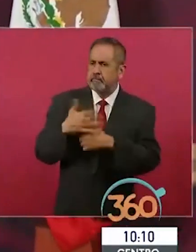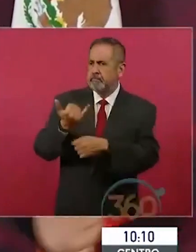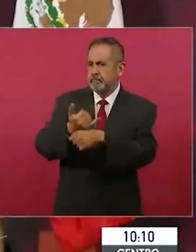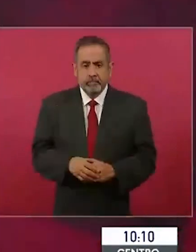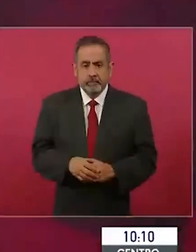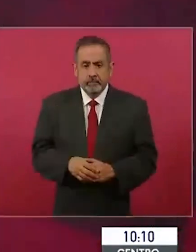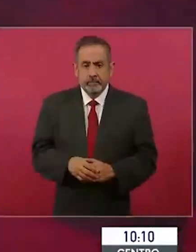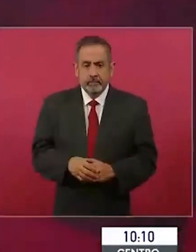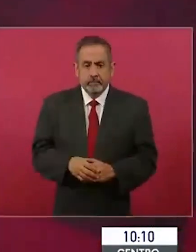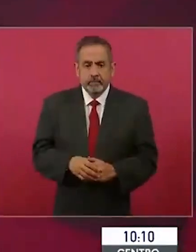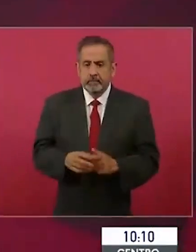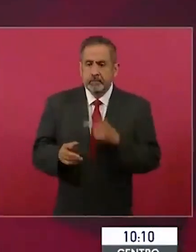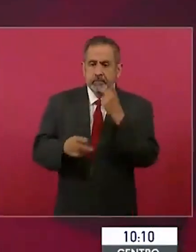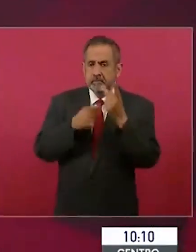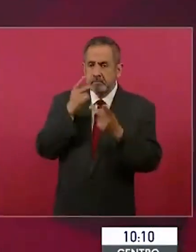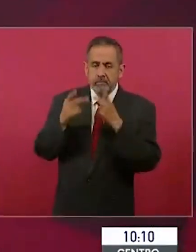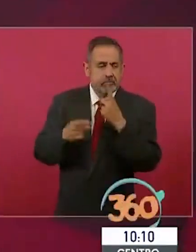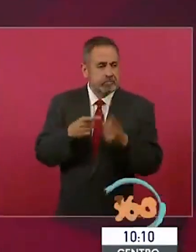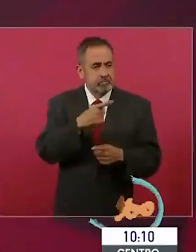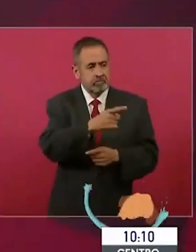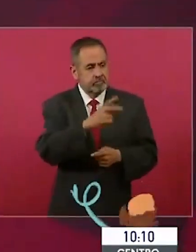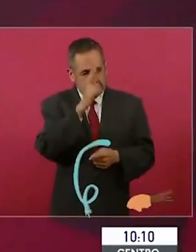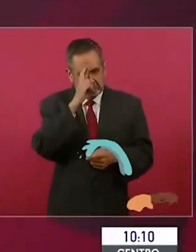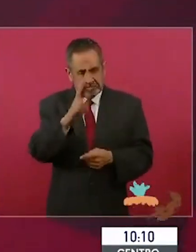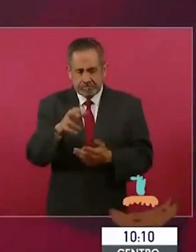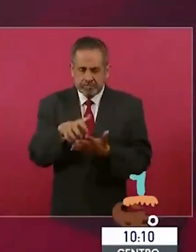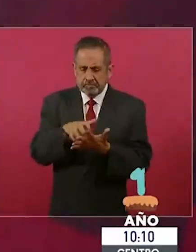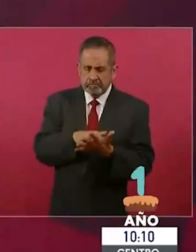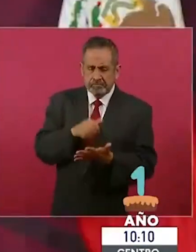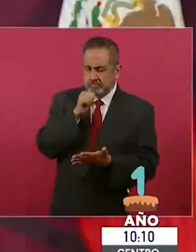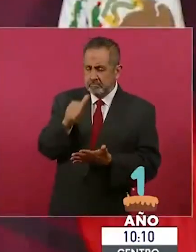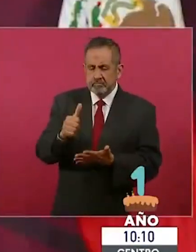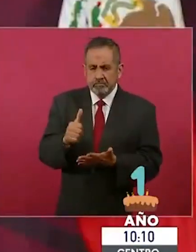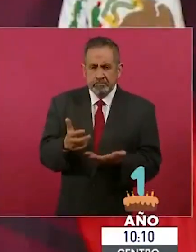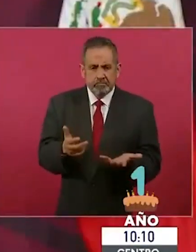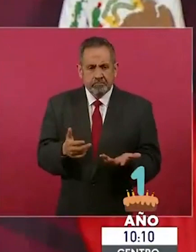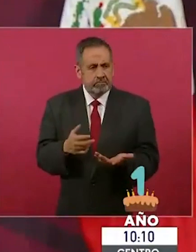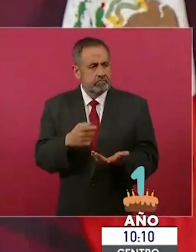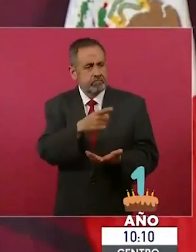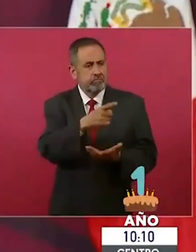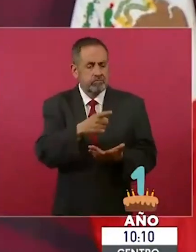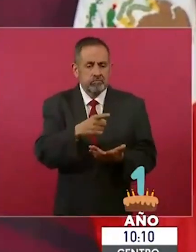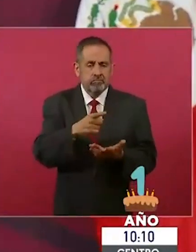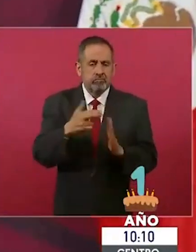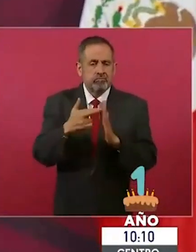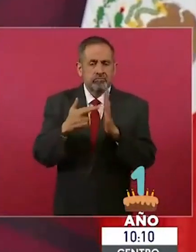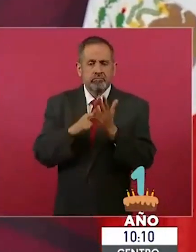al pueblo de México no respetan la austeridad republicana